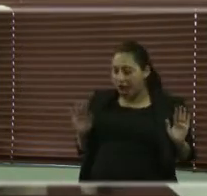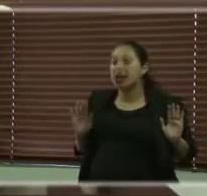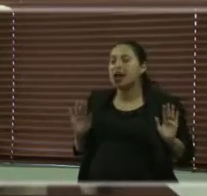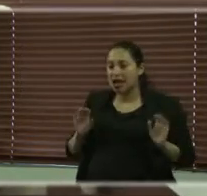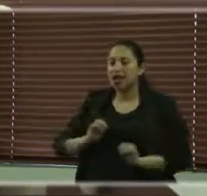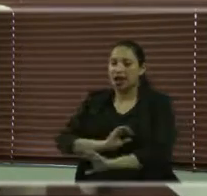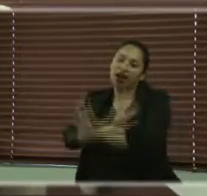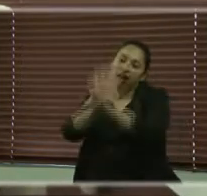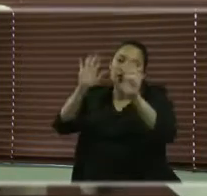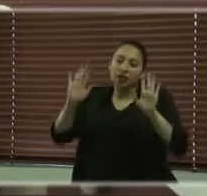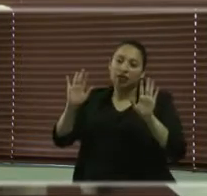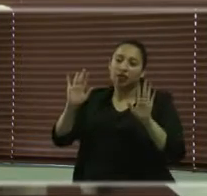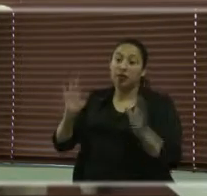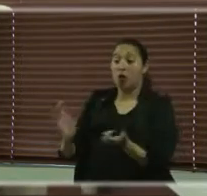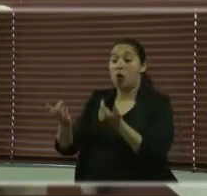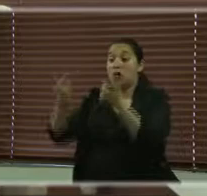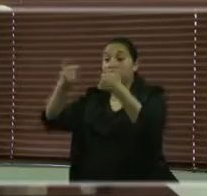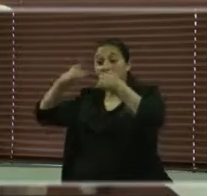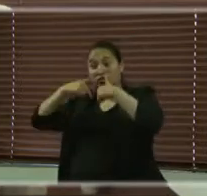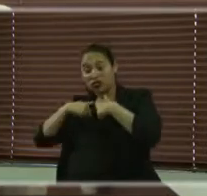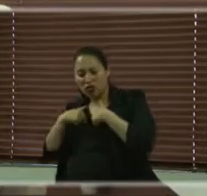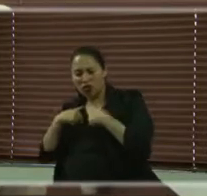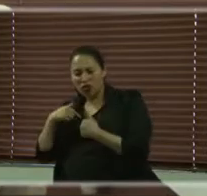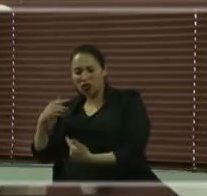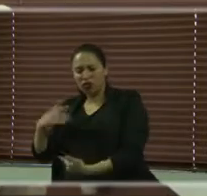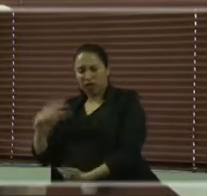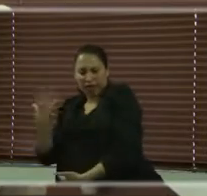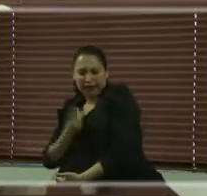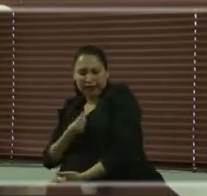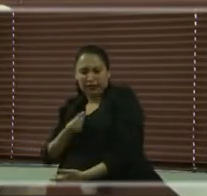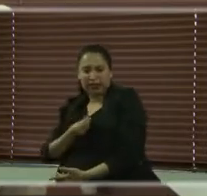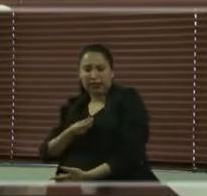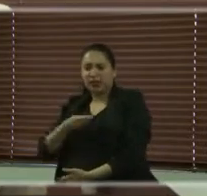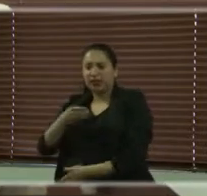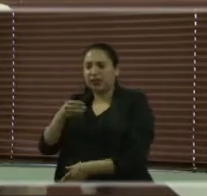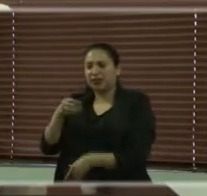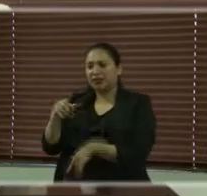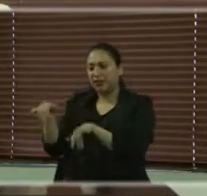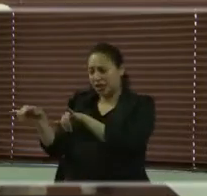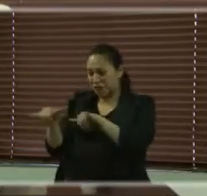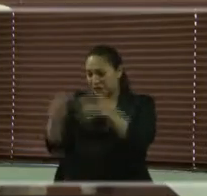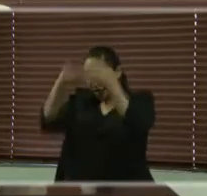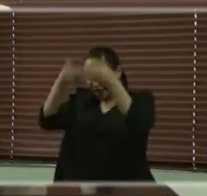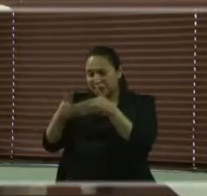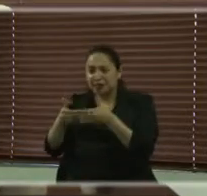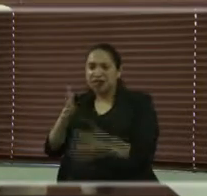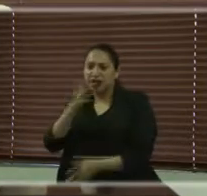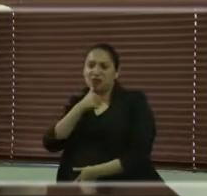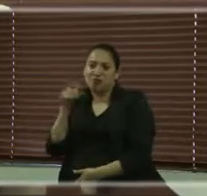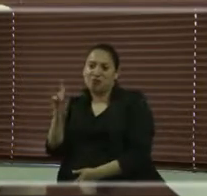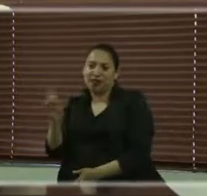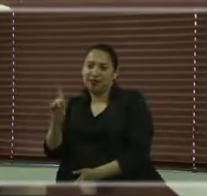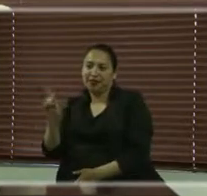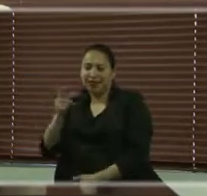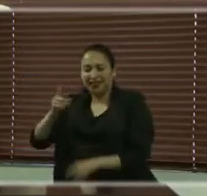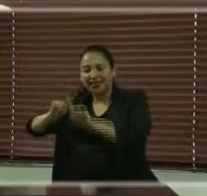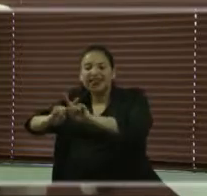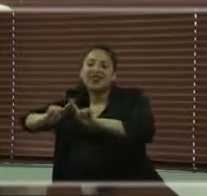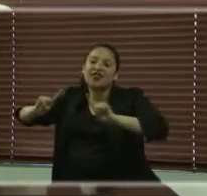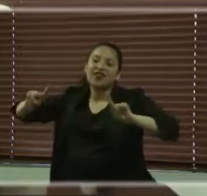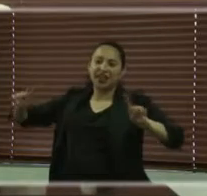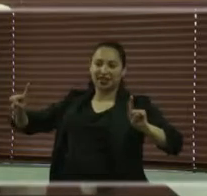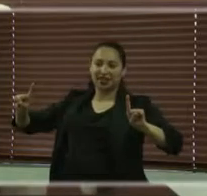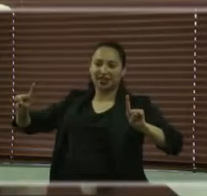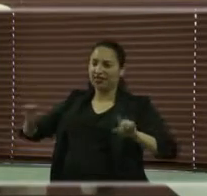de eso pues hayan adquirido discapacidad no sé verdad hasta el momento sí quiero aclarar que el comité no ha recibido informaciónes